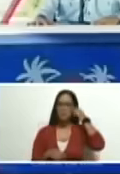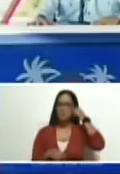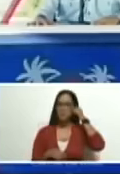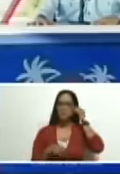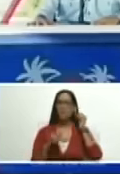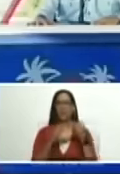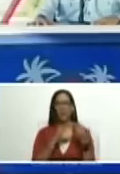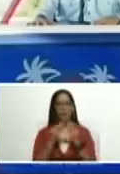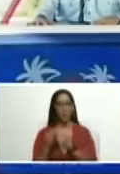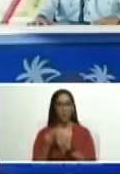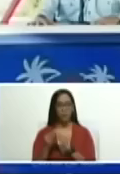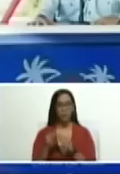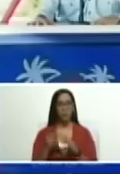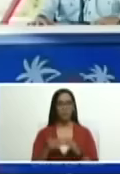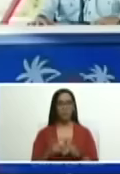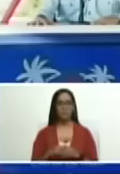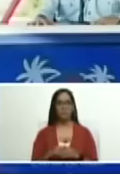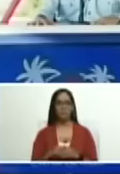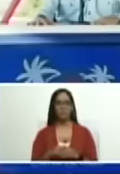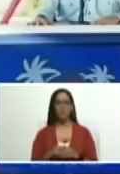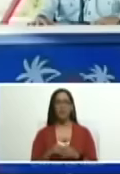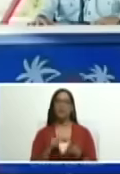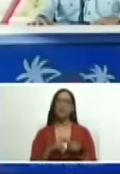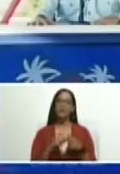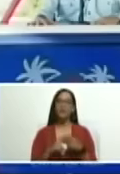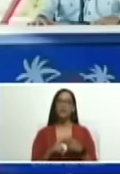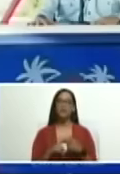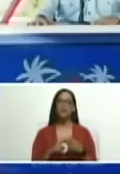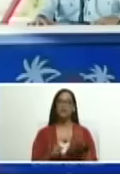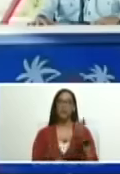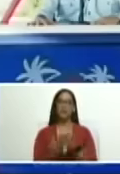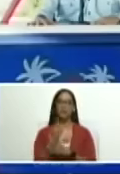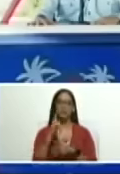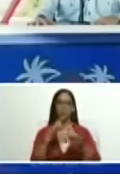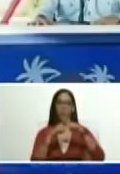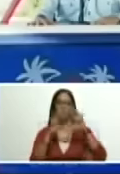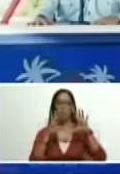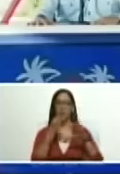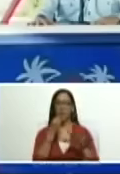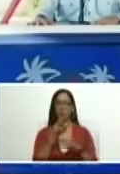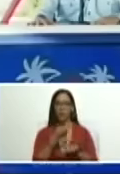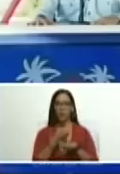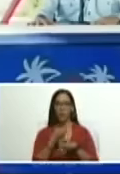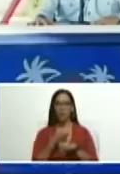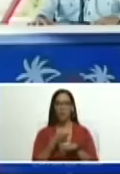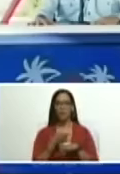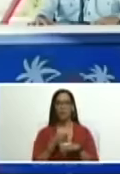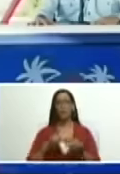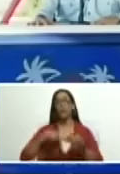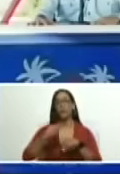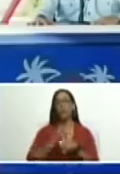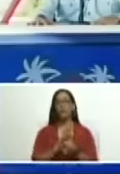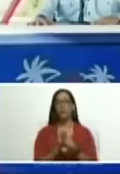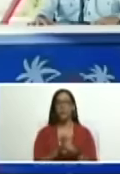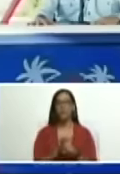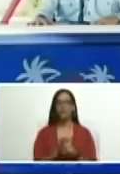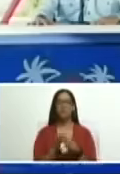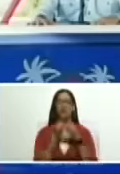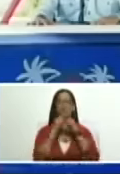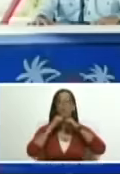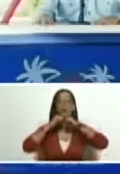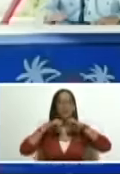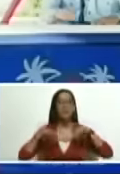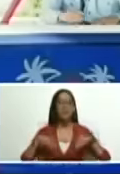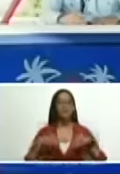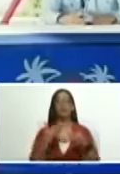comunidad. Así que la creación del 1x10 del buen gobierno, post pandemia, fue una bendición que